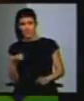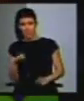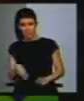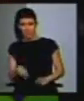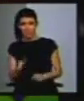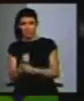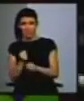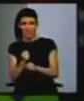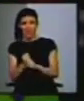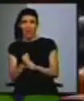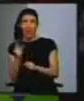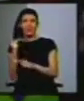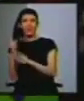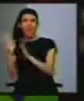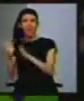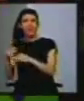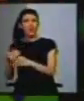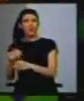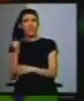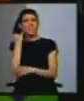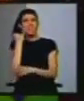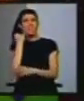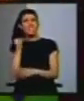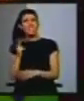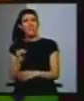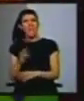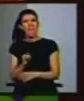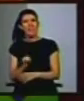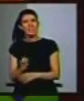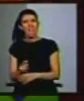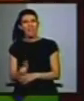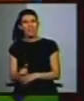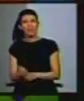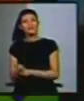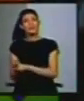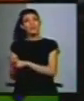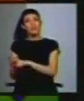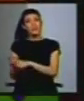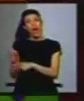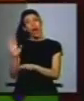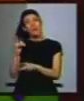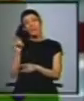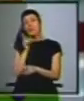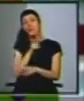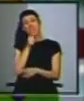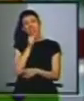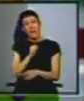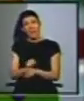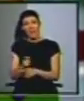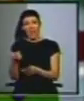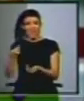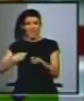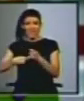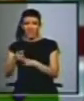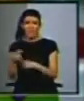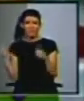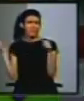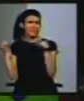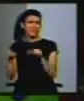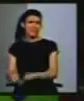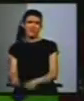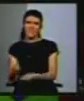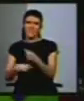años en este kiosco de Avenida Irarrázaval. Esta podría ser la última Navidad que vende tarjetas. Las ventas se han desplomado.